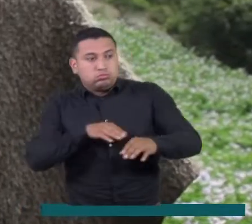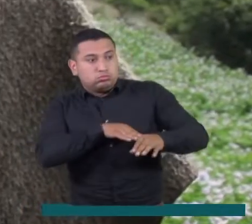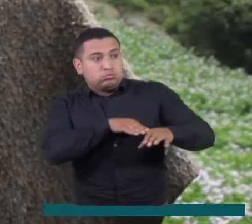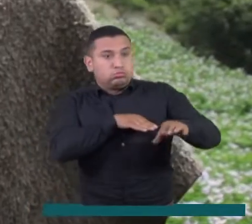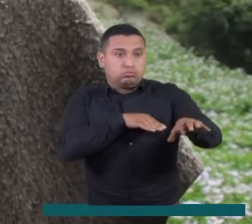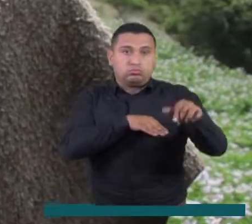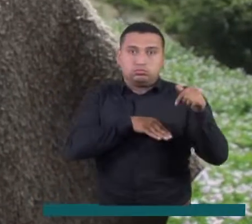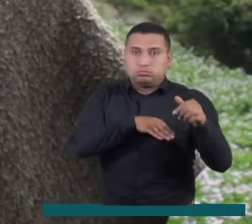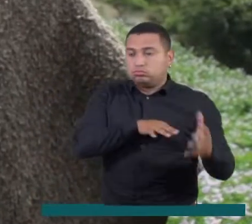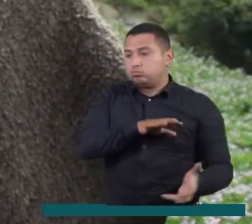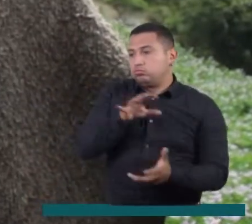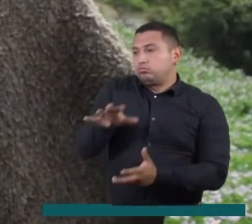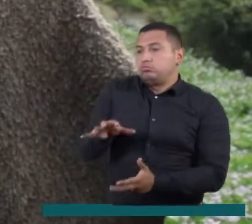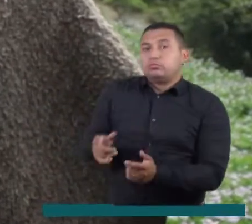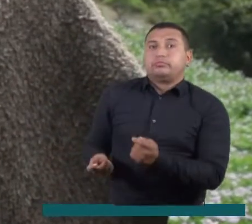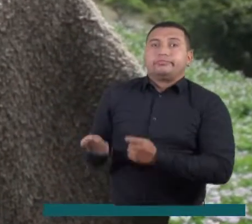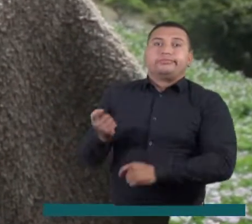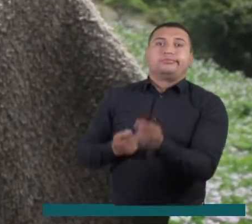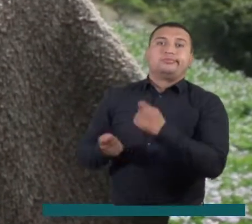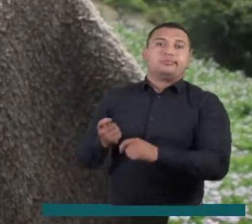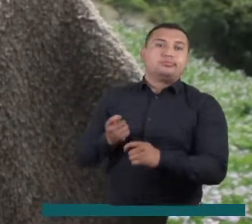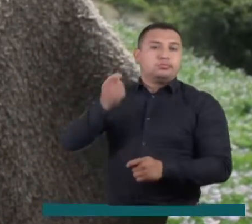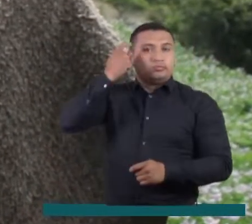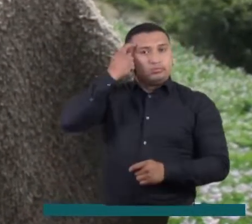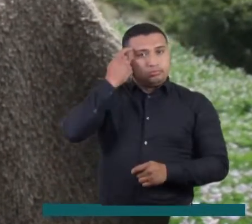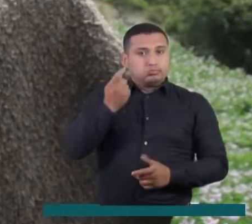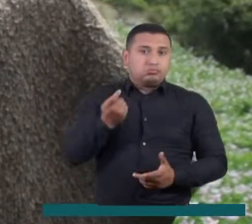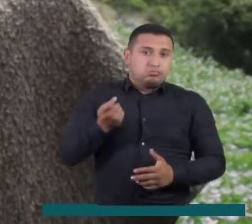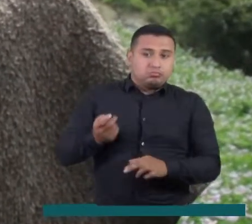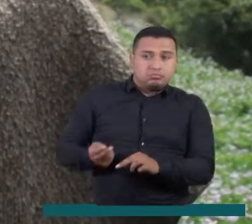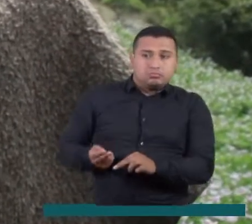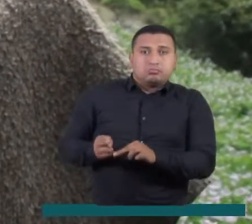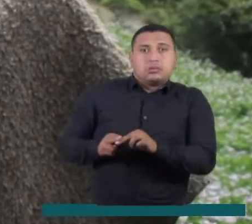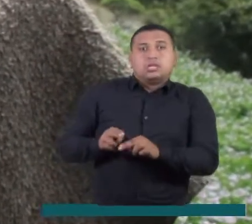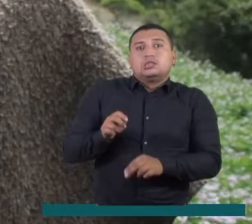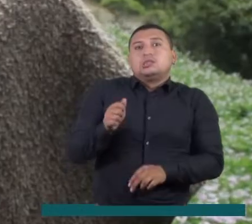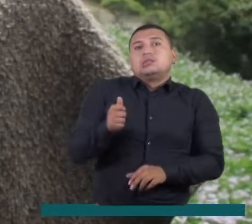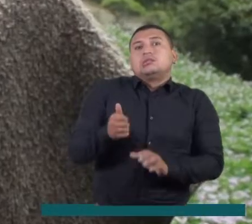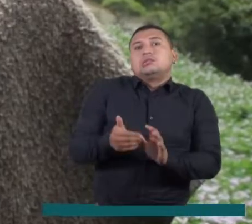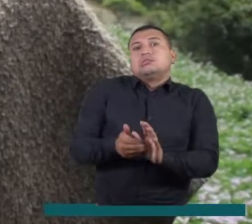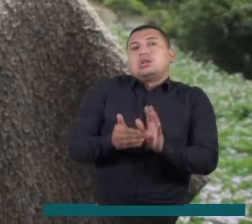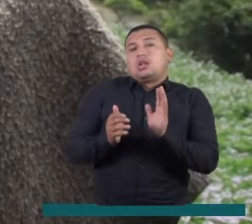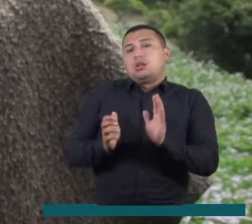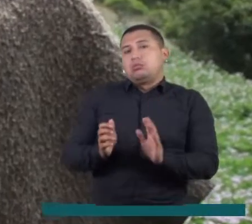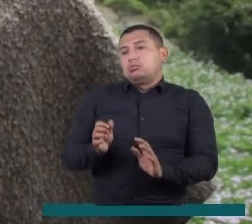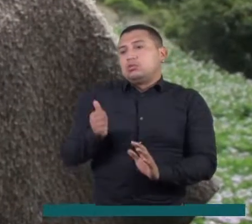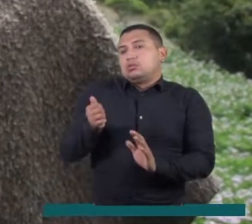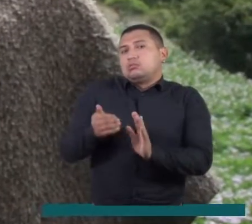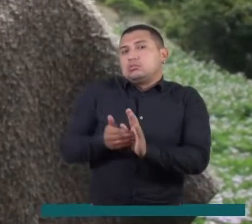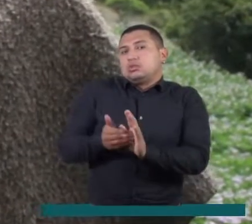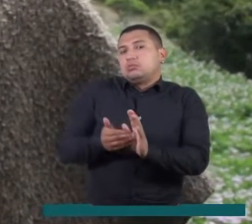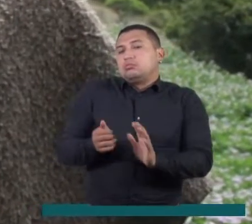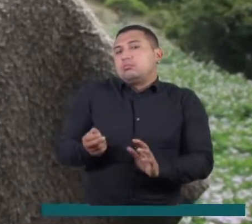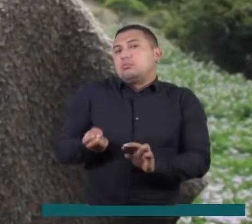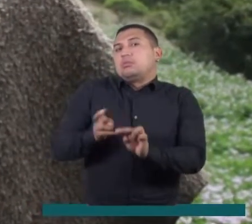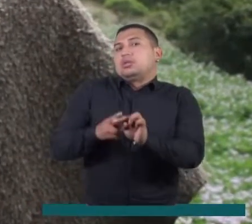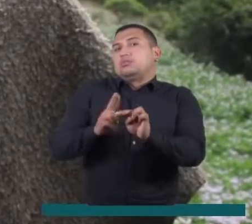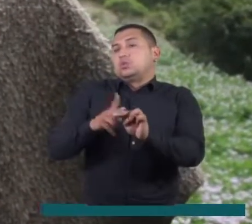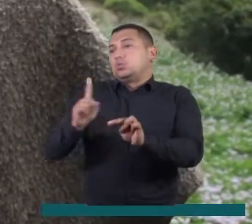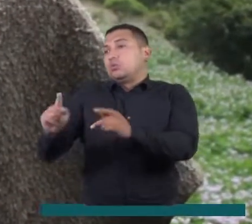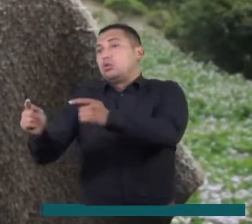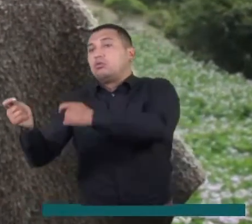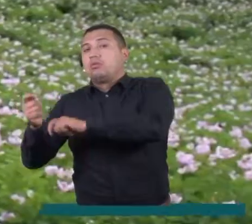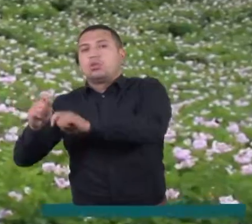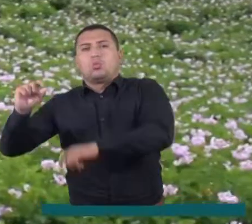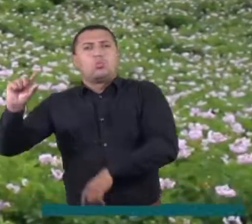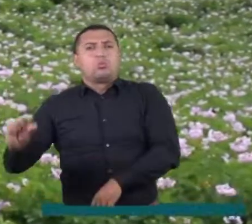a la vía, pues pensando en que le quede a uno unos 10.000 pesitos más de lo que se vende en la